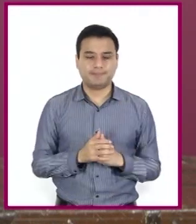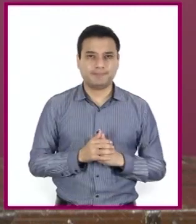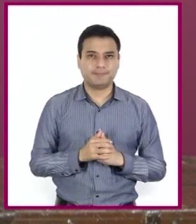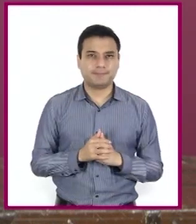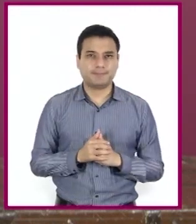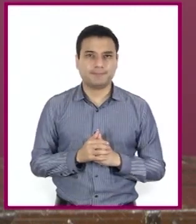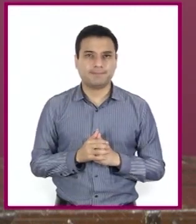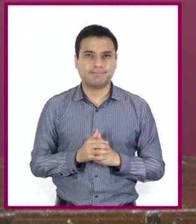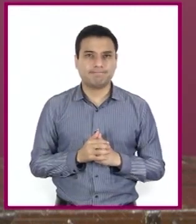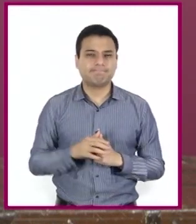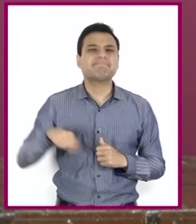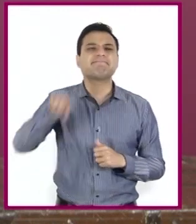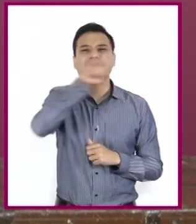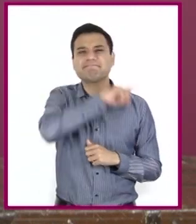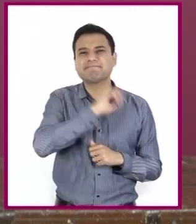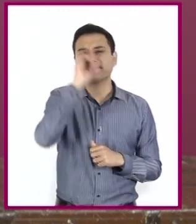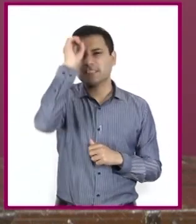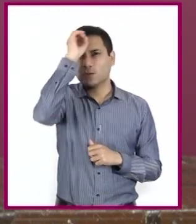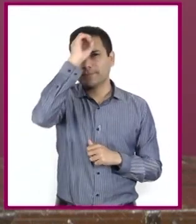¿Ustedes qué opinan al respecto?